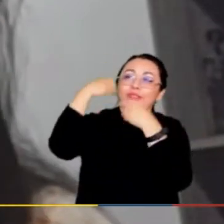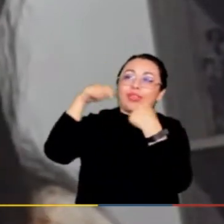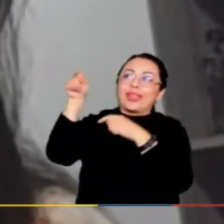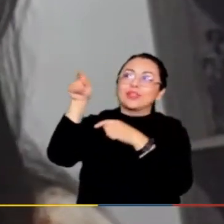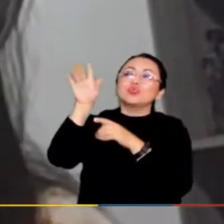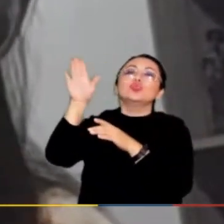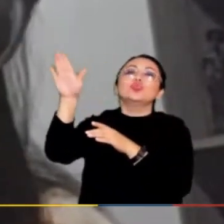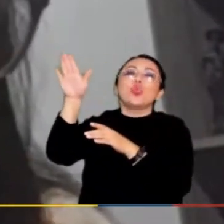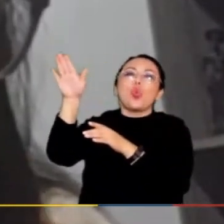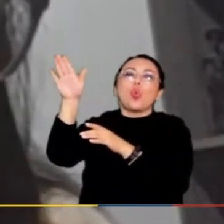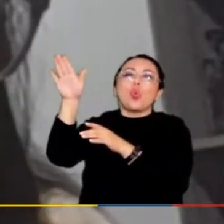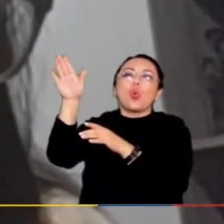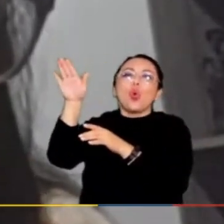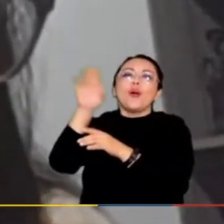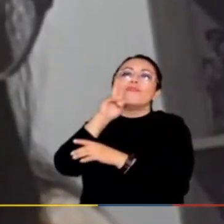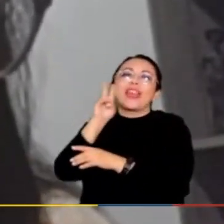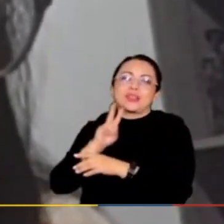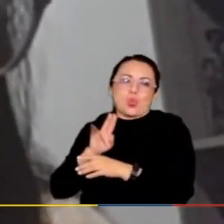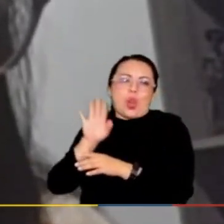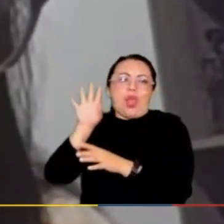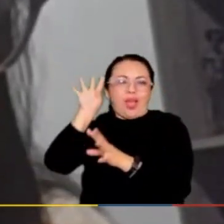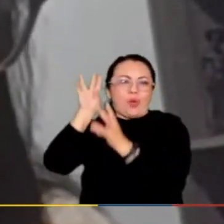venezolano, me pregunto,